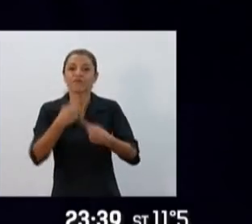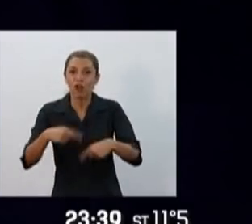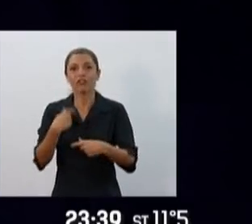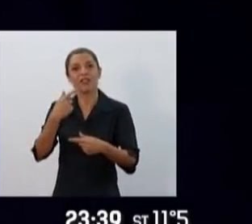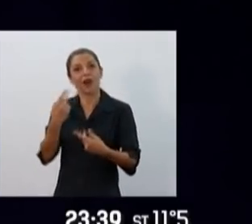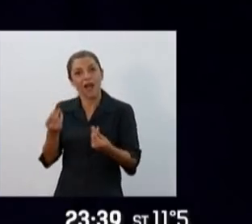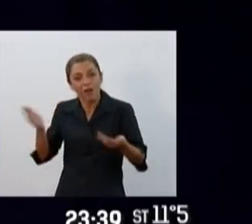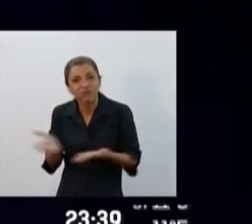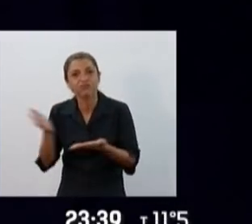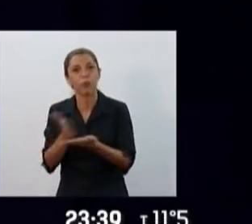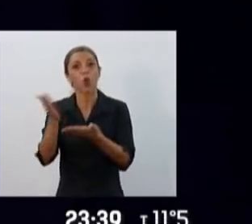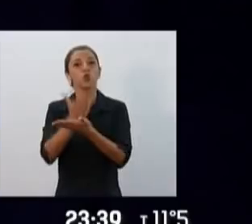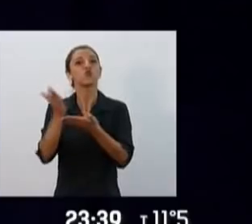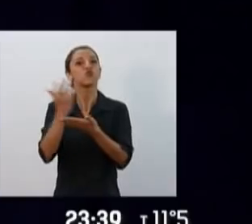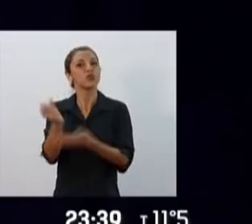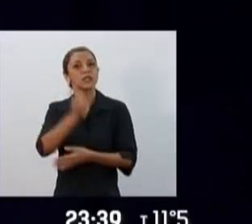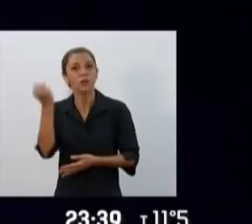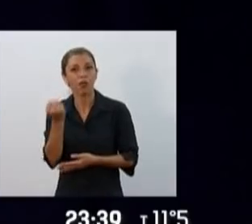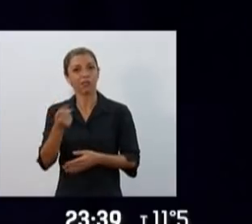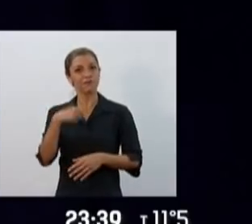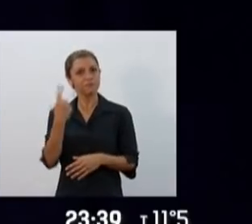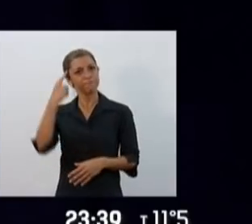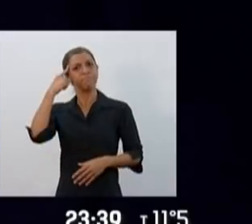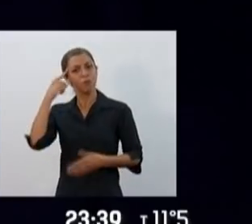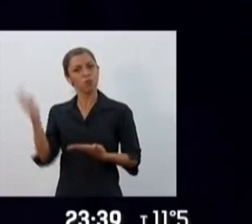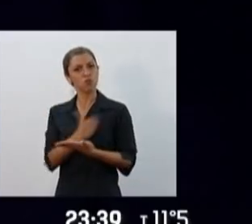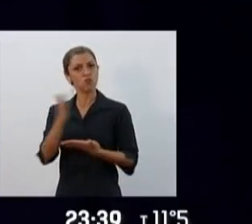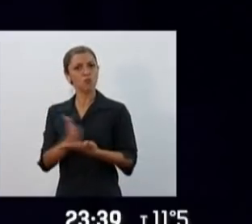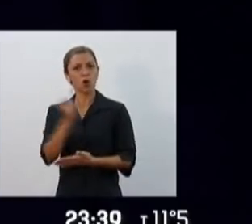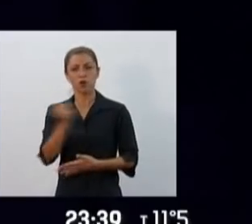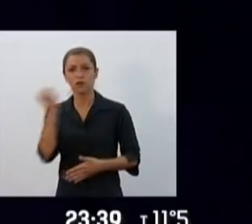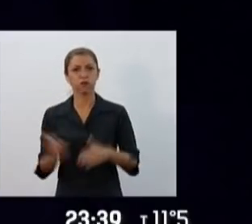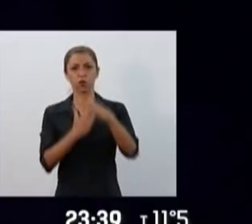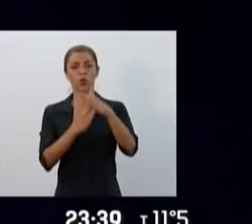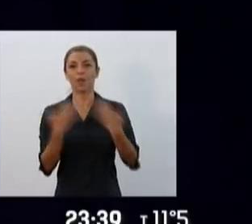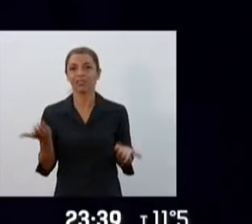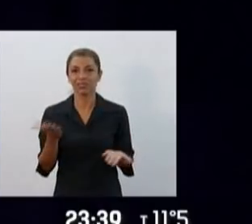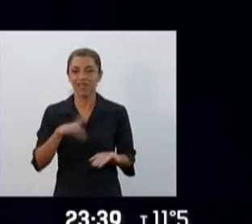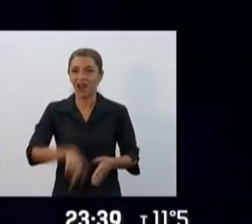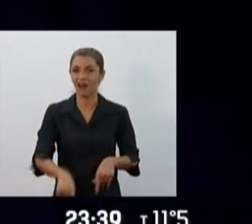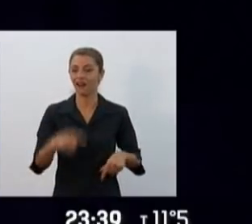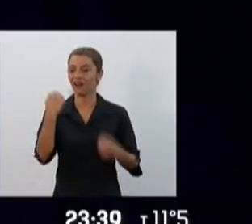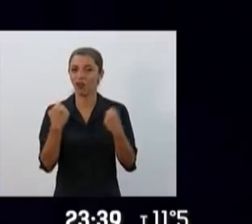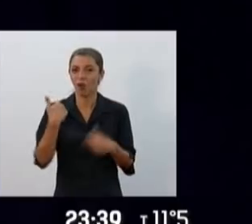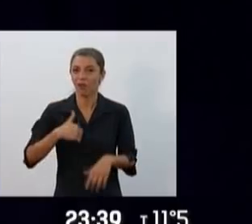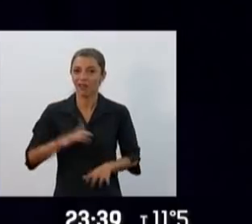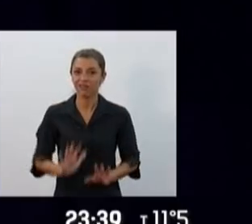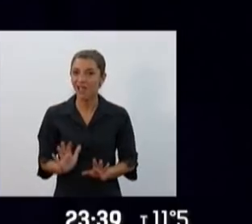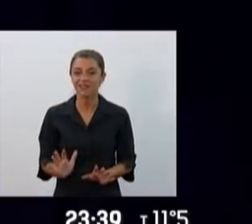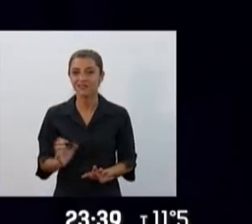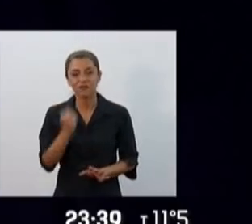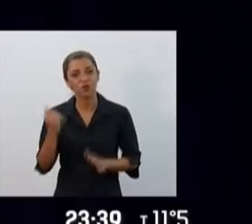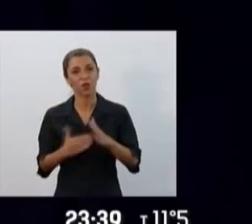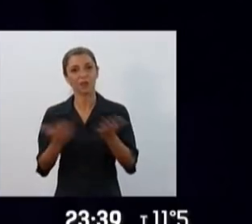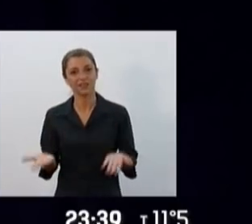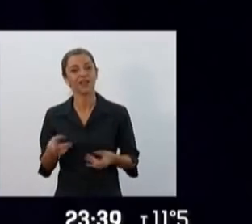de la palabra productividad un concepto válido en el marco de la economía argentina